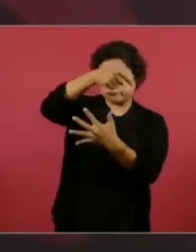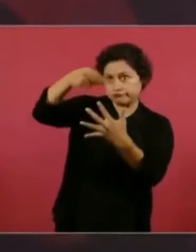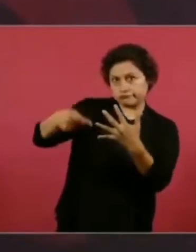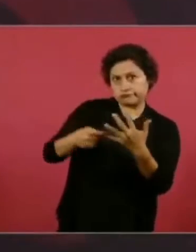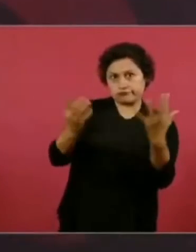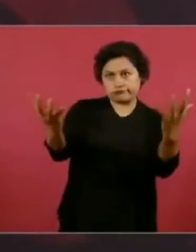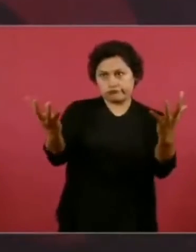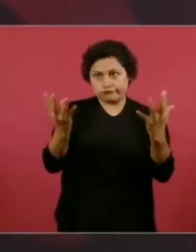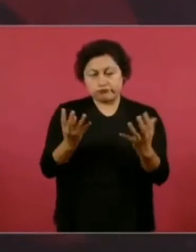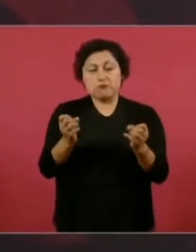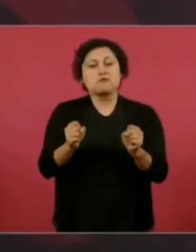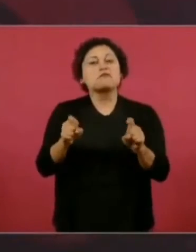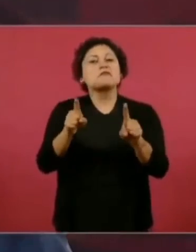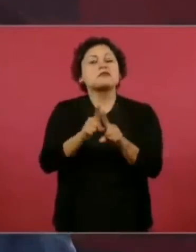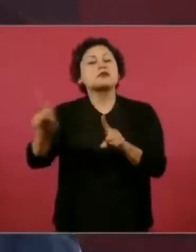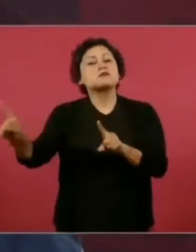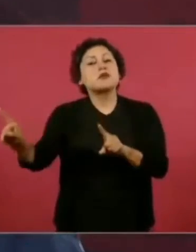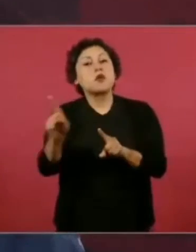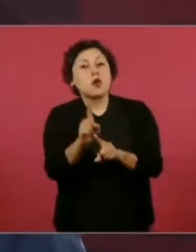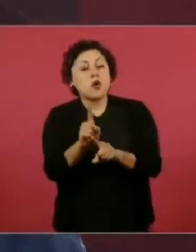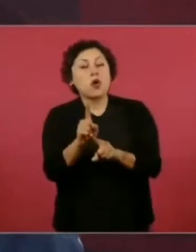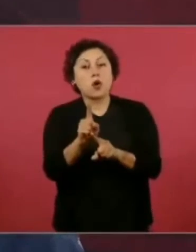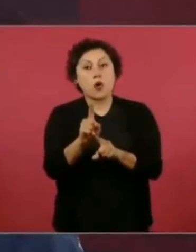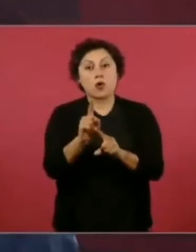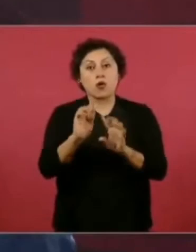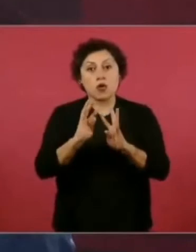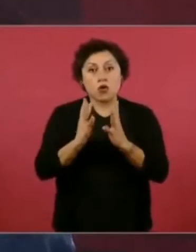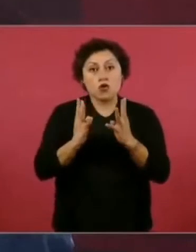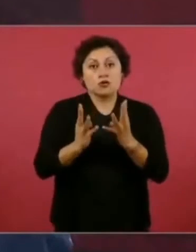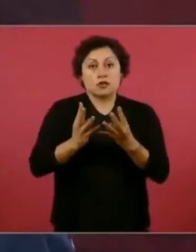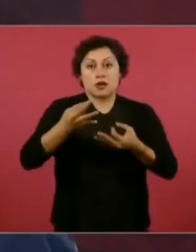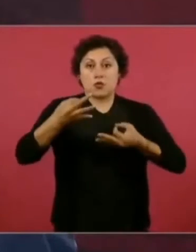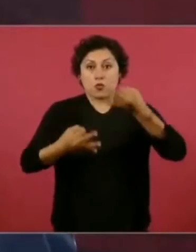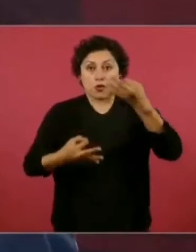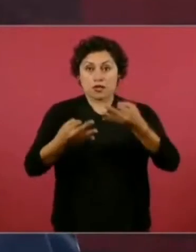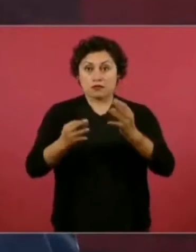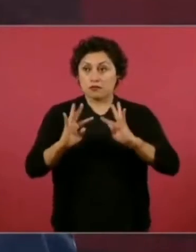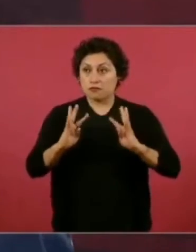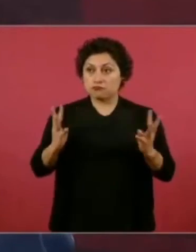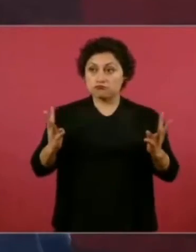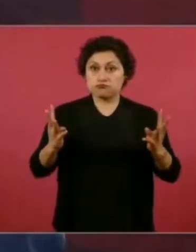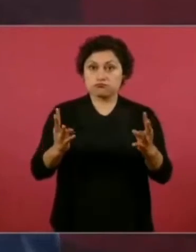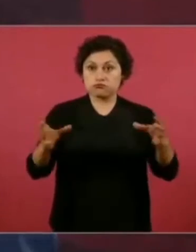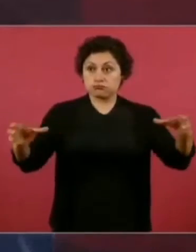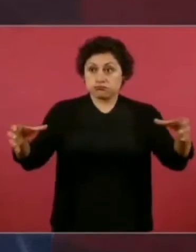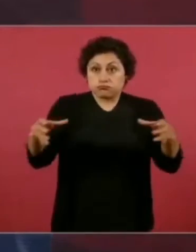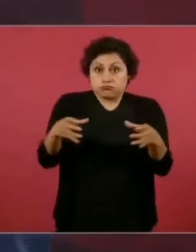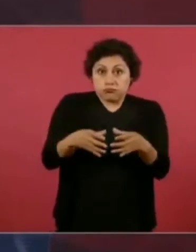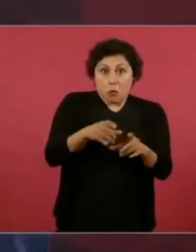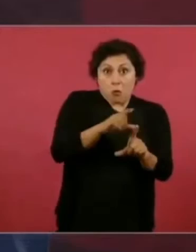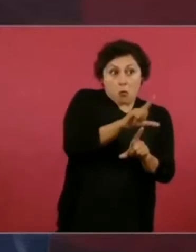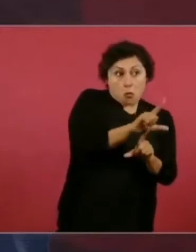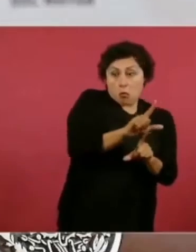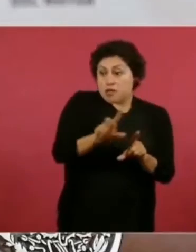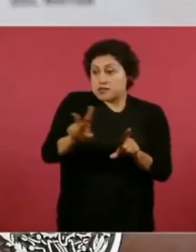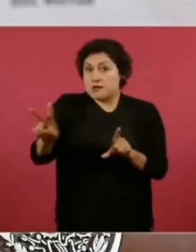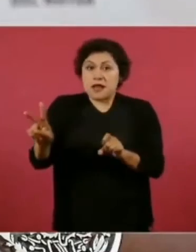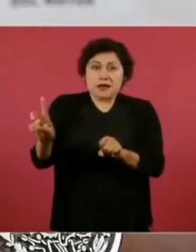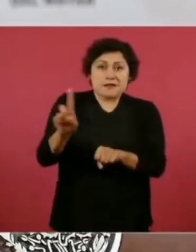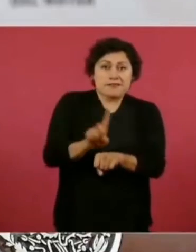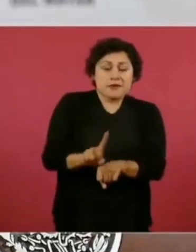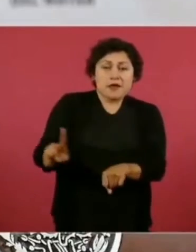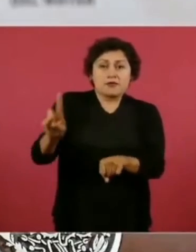la consejera jurídica, pero eso es todos los días, de lunes a viernes.